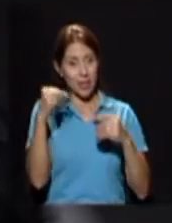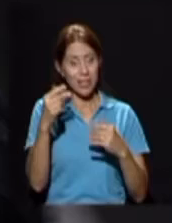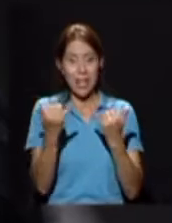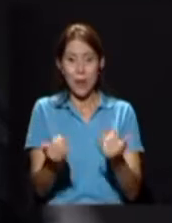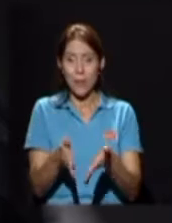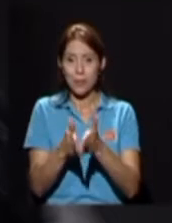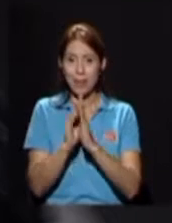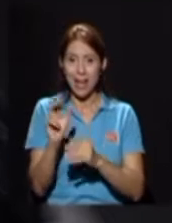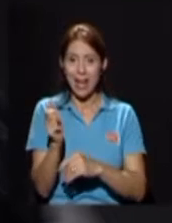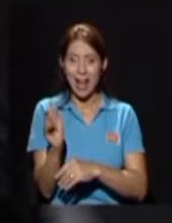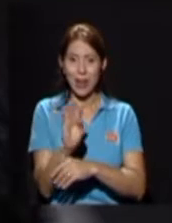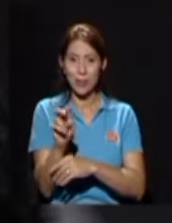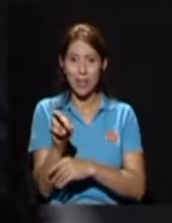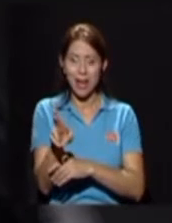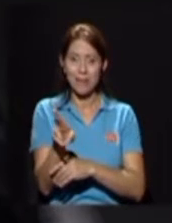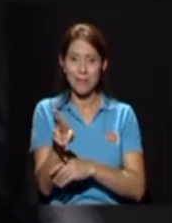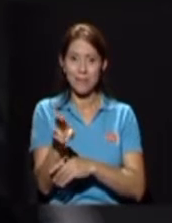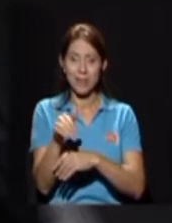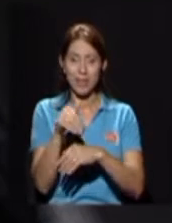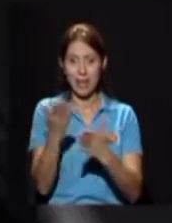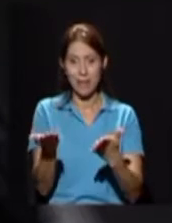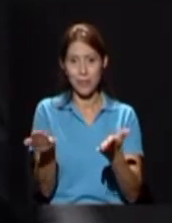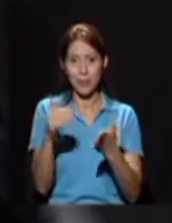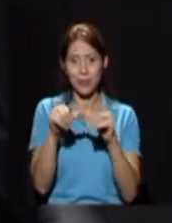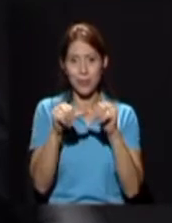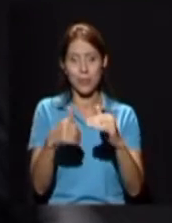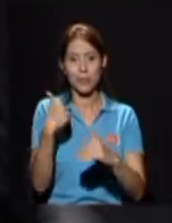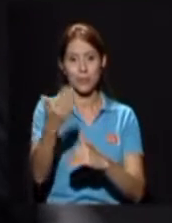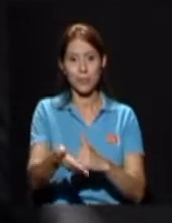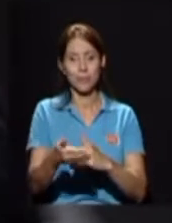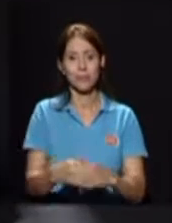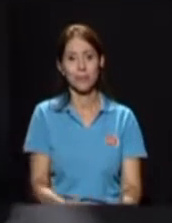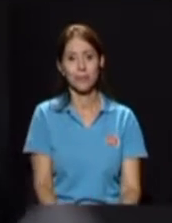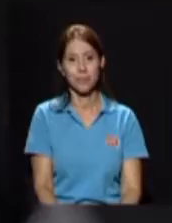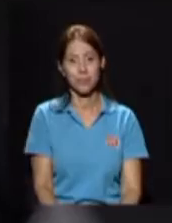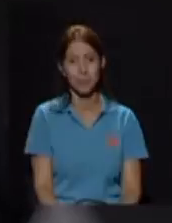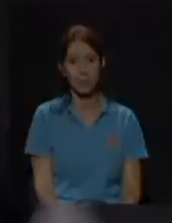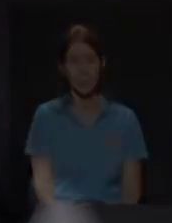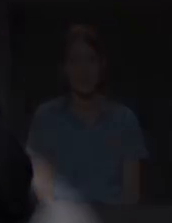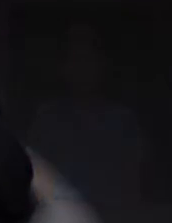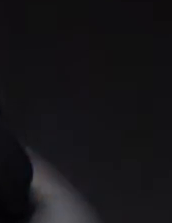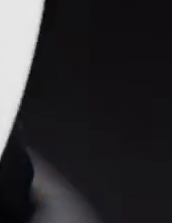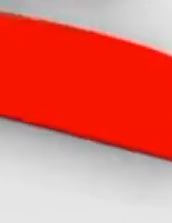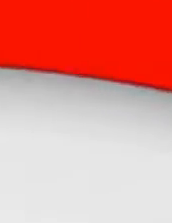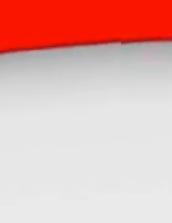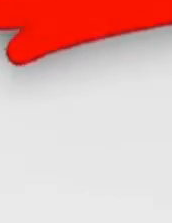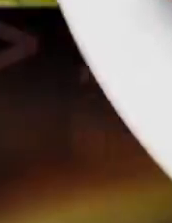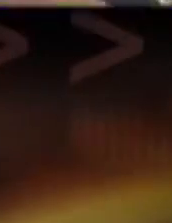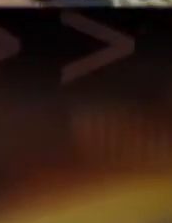al canal que nos invite a regresar una vez que lo tenga a bien. Regresamos.